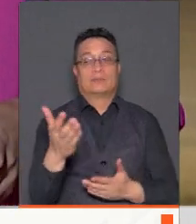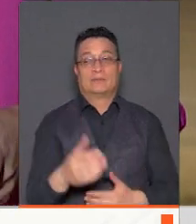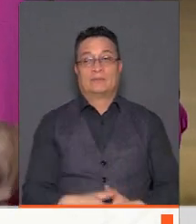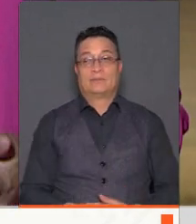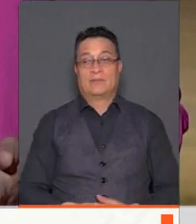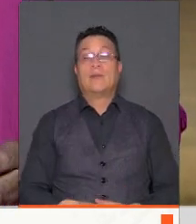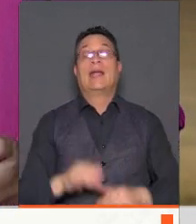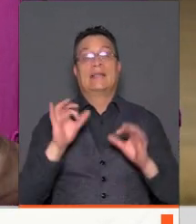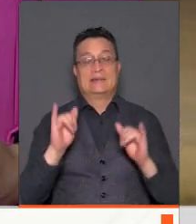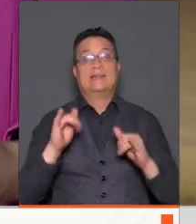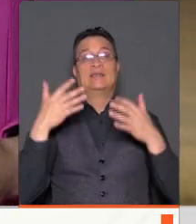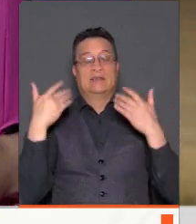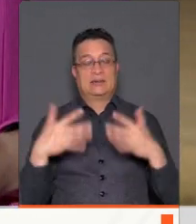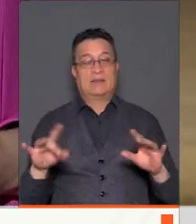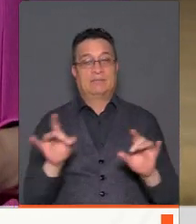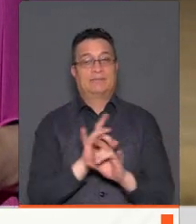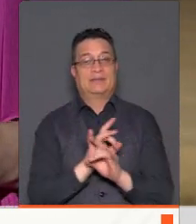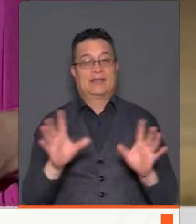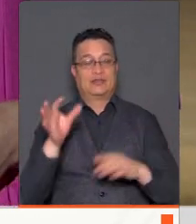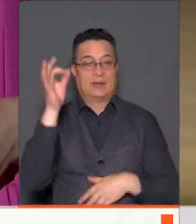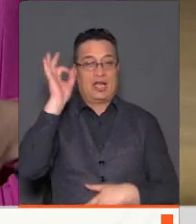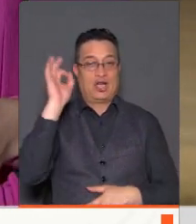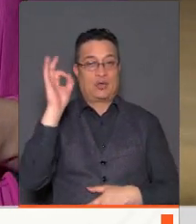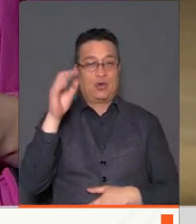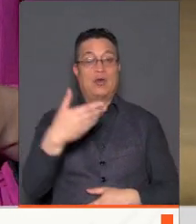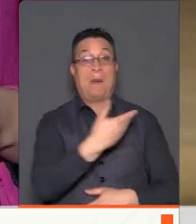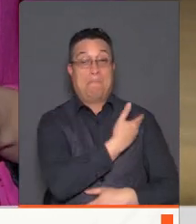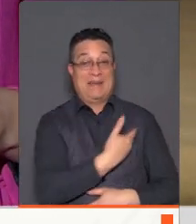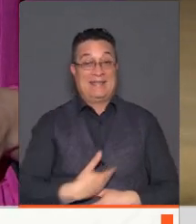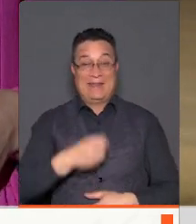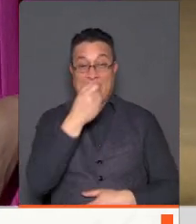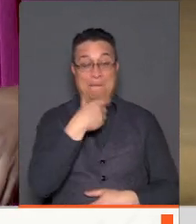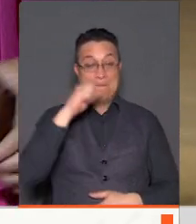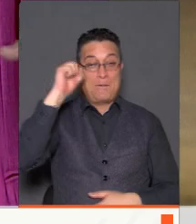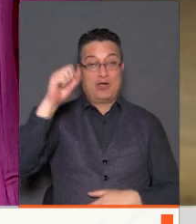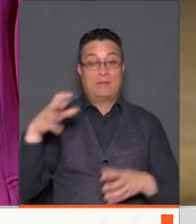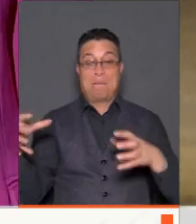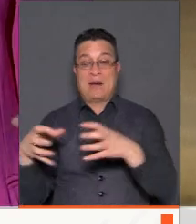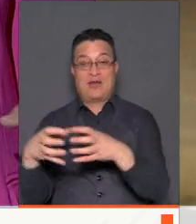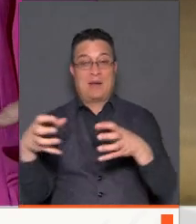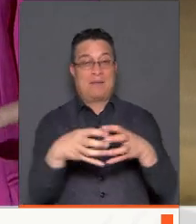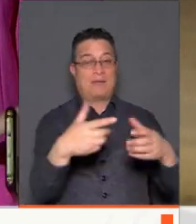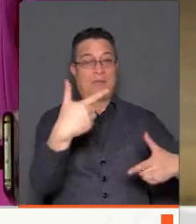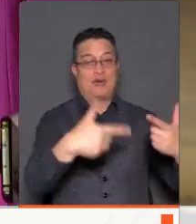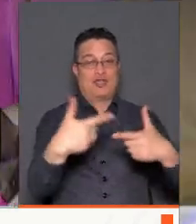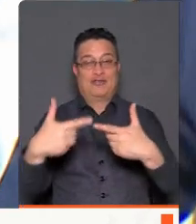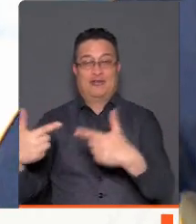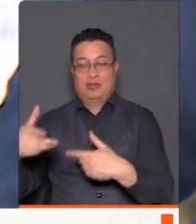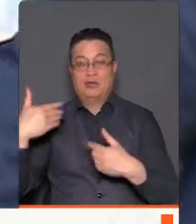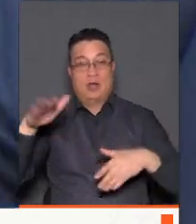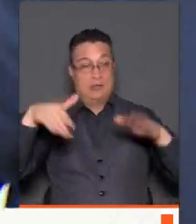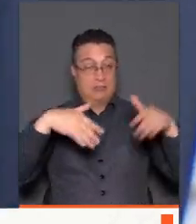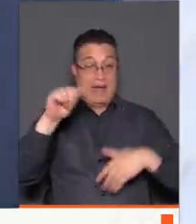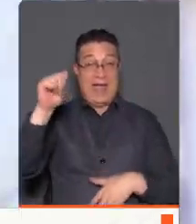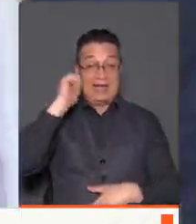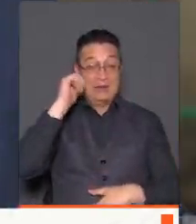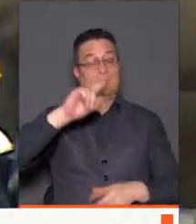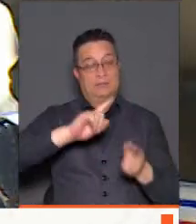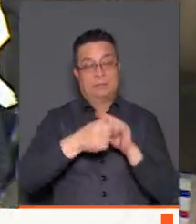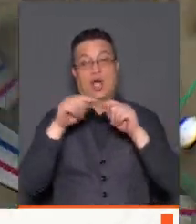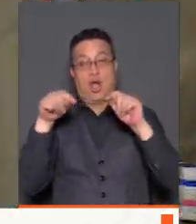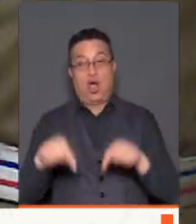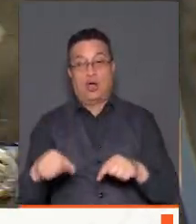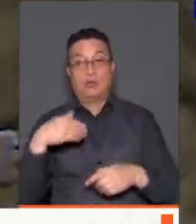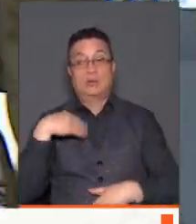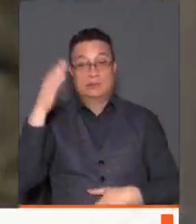Sí, se concretó finalmente esta reunión del presidente Gabriel Boric con los partidos políticos, que originalmente se había convocado para ayer, pero recordemos que